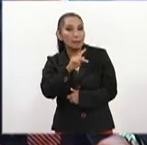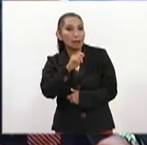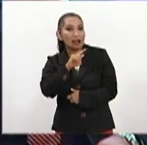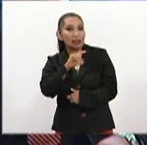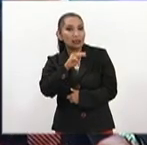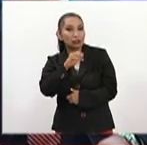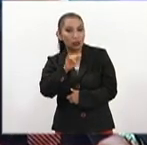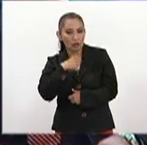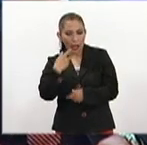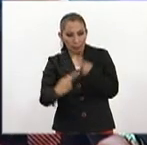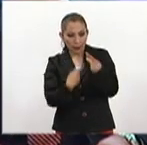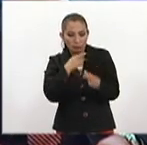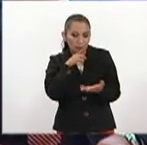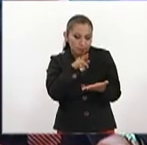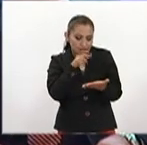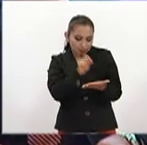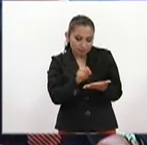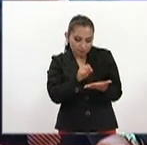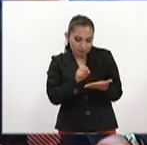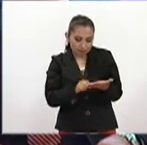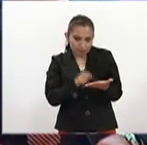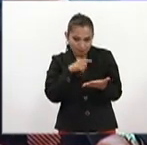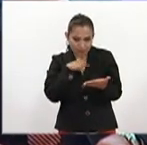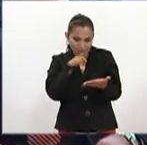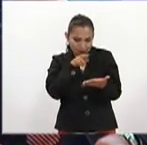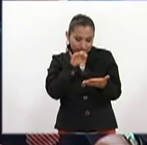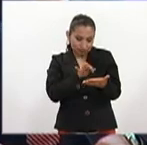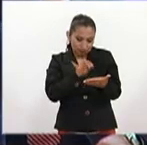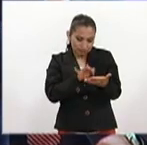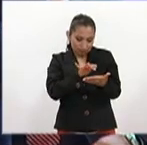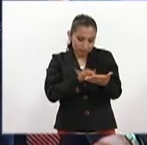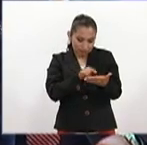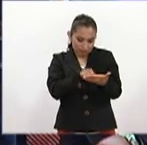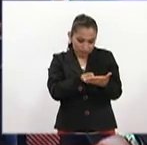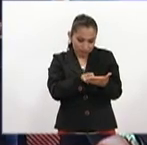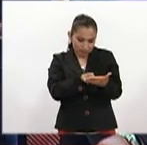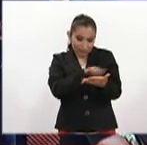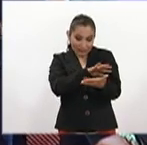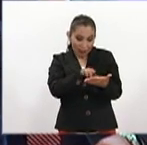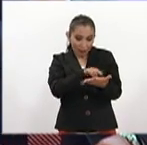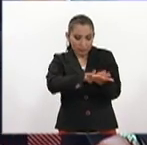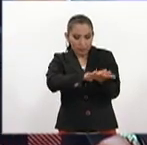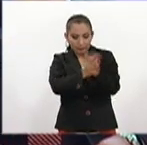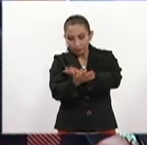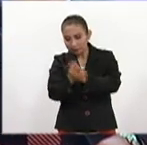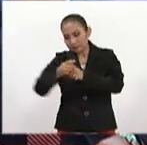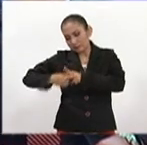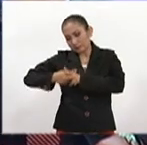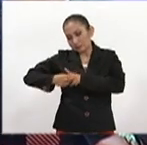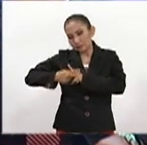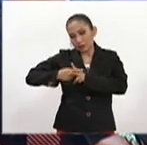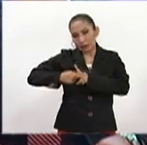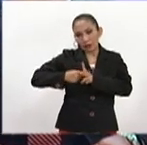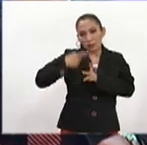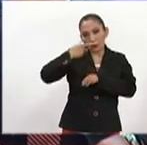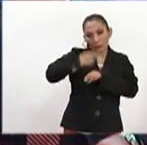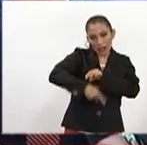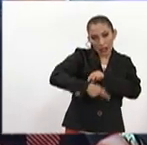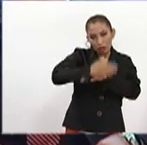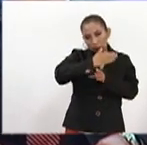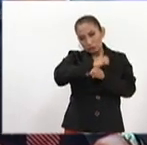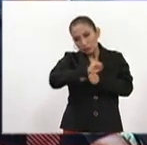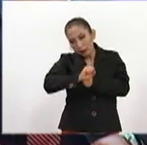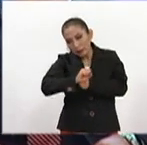Una vez contestadas las preguntas, lo que hacemos es calcular riesgo alto, medio y